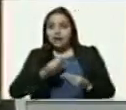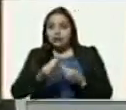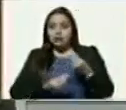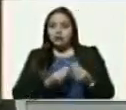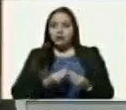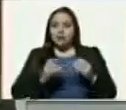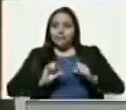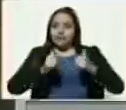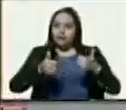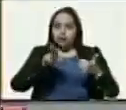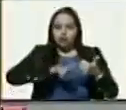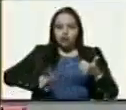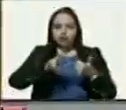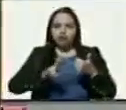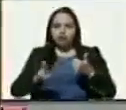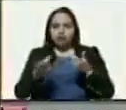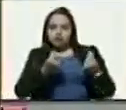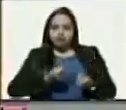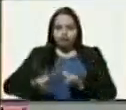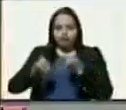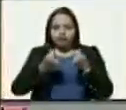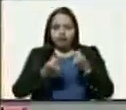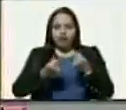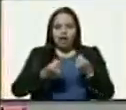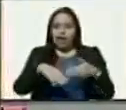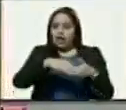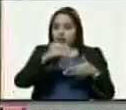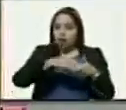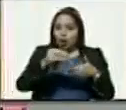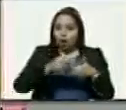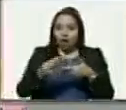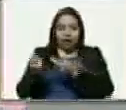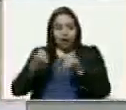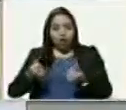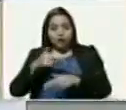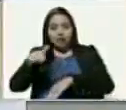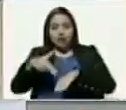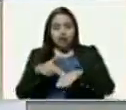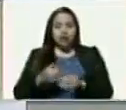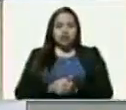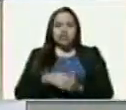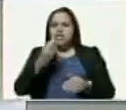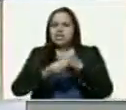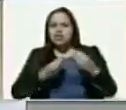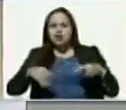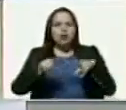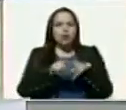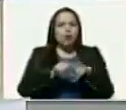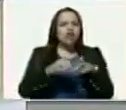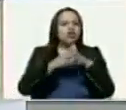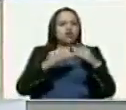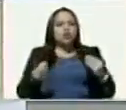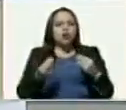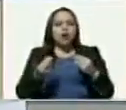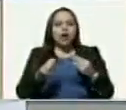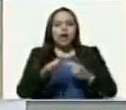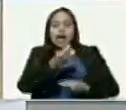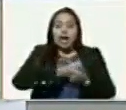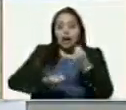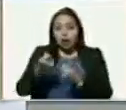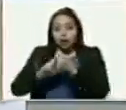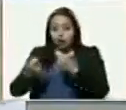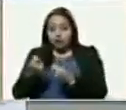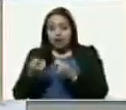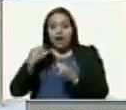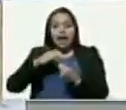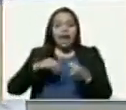utilización de la divisa en la economía nacional, y eso sucede en toda economía inflacionaria, donde